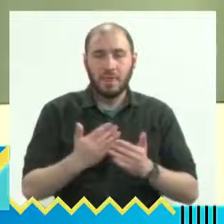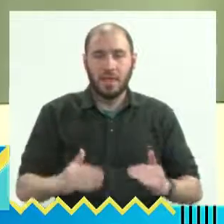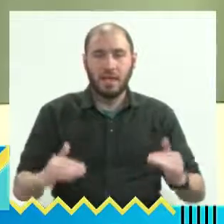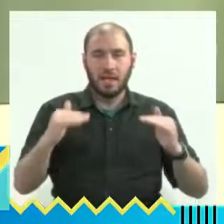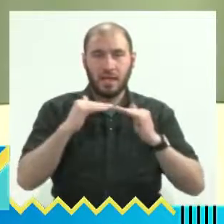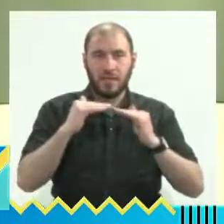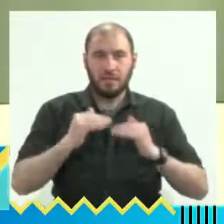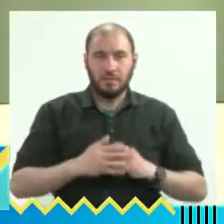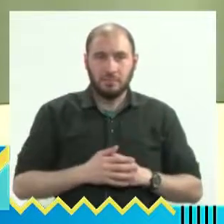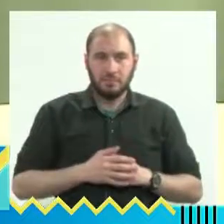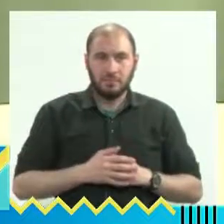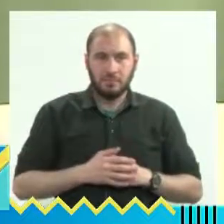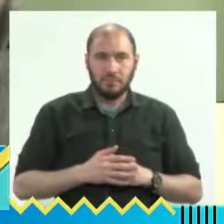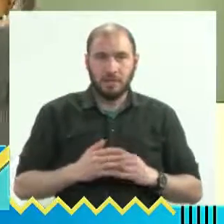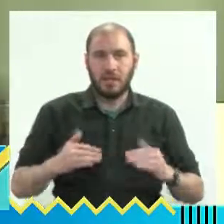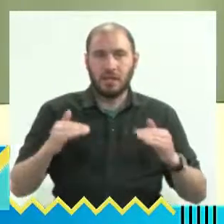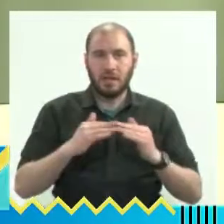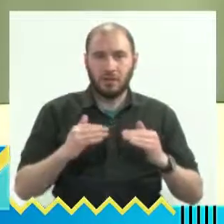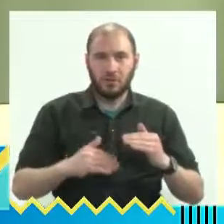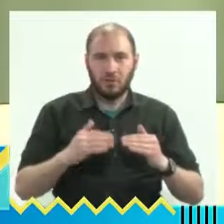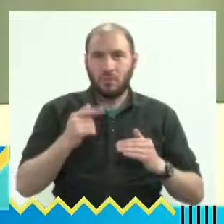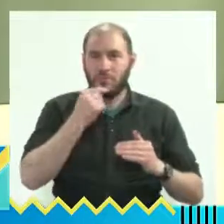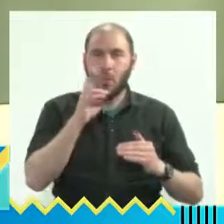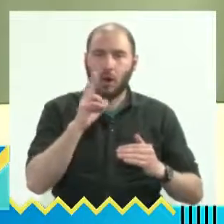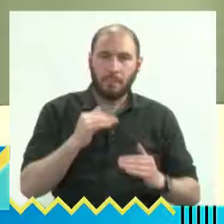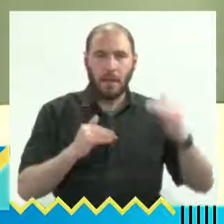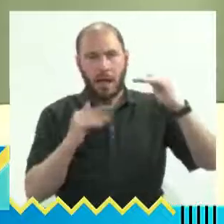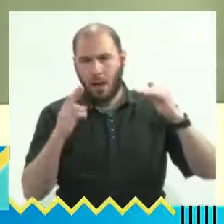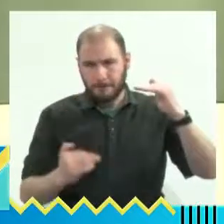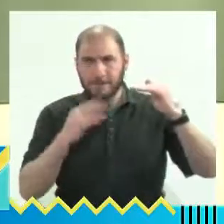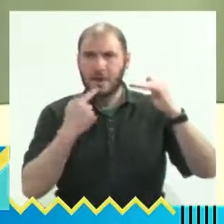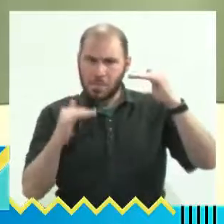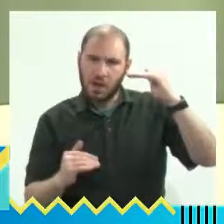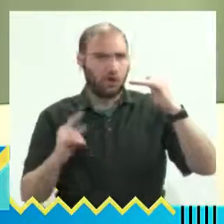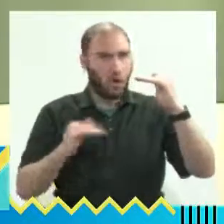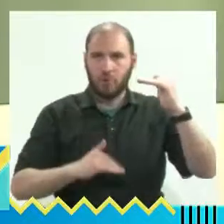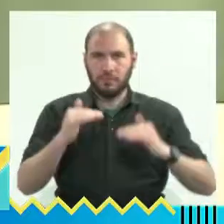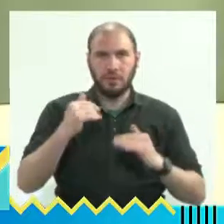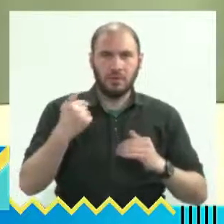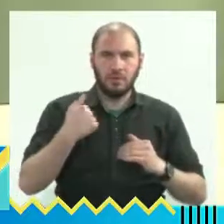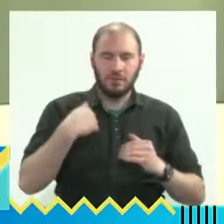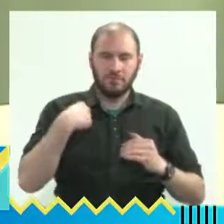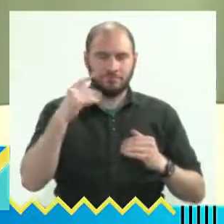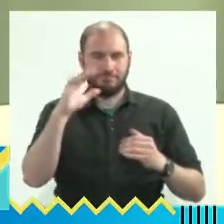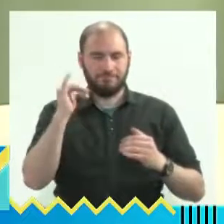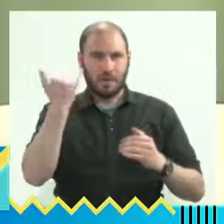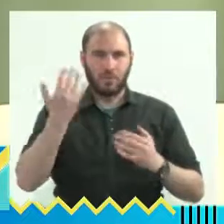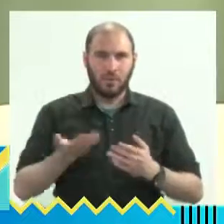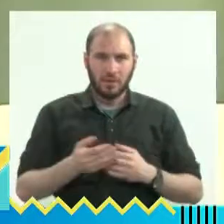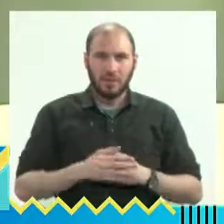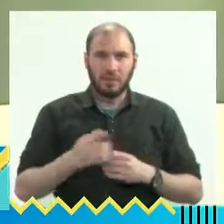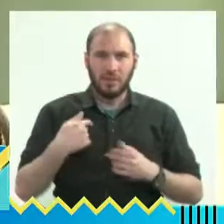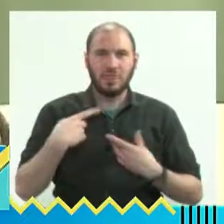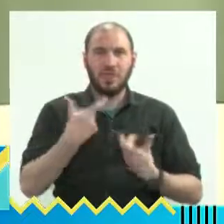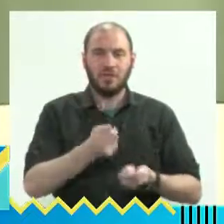que equidad, no nosotras arriba y ellos abajo. En esto es en el punto en que a mí me hace ruido, ¿no? Siempre